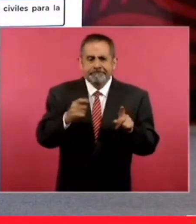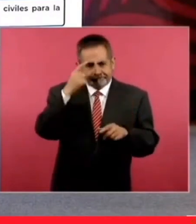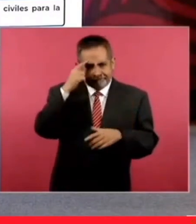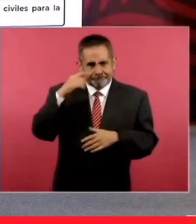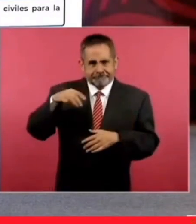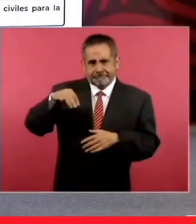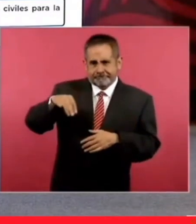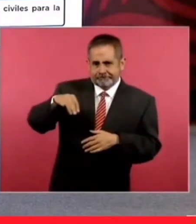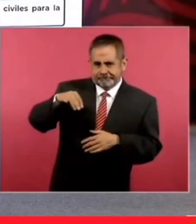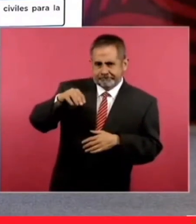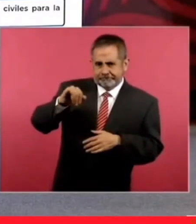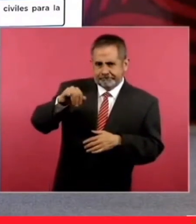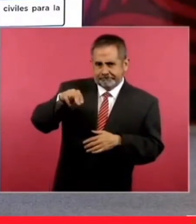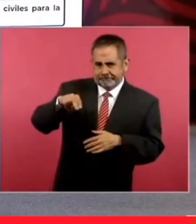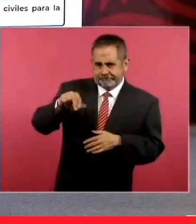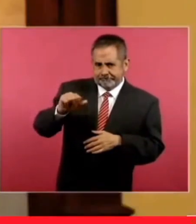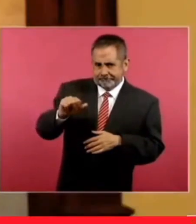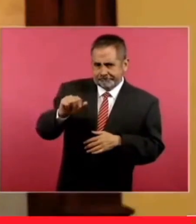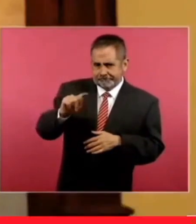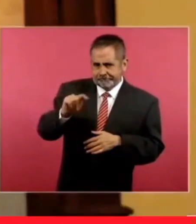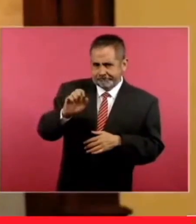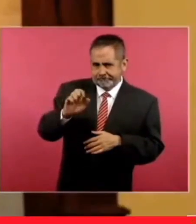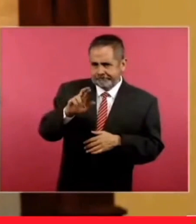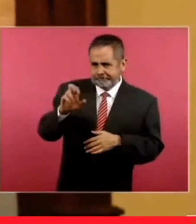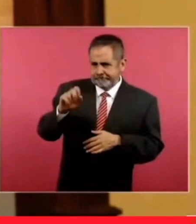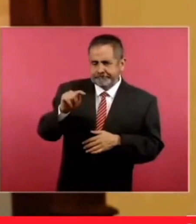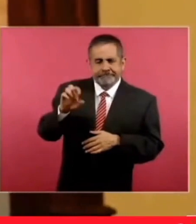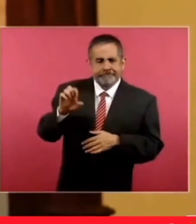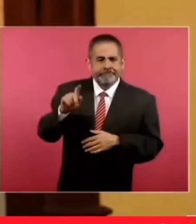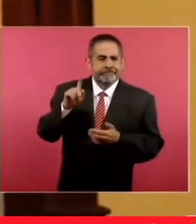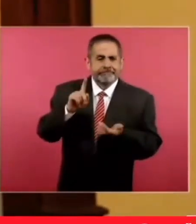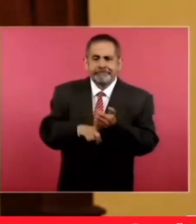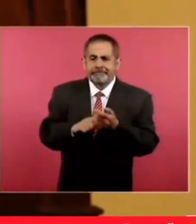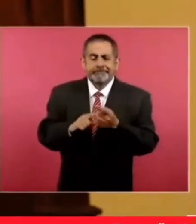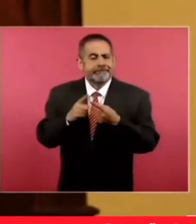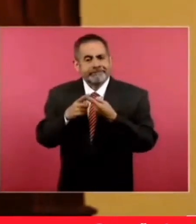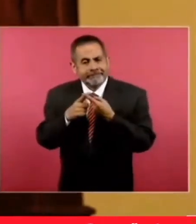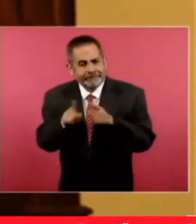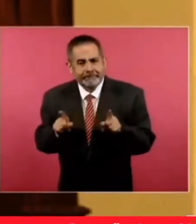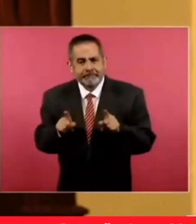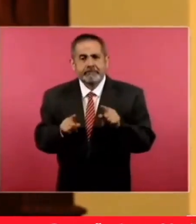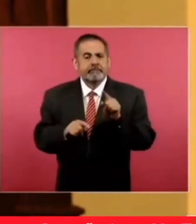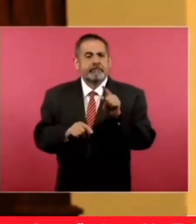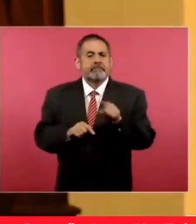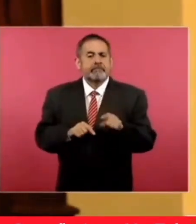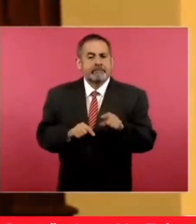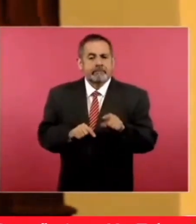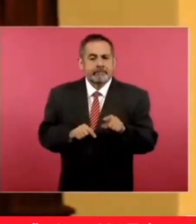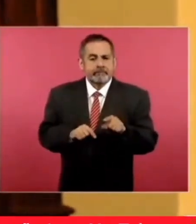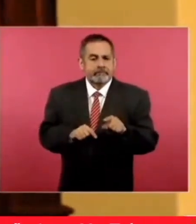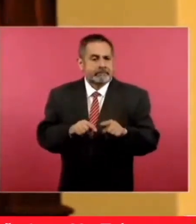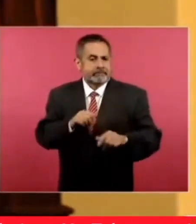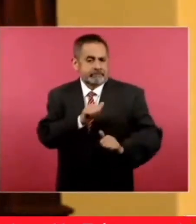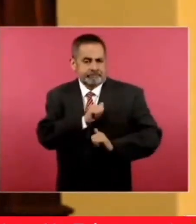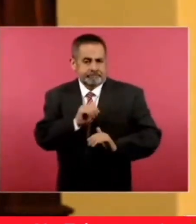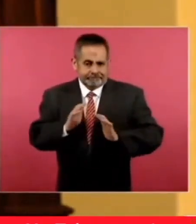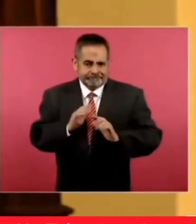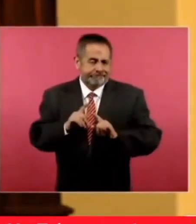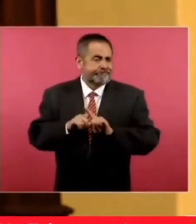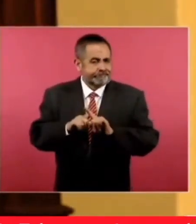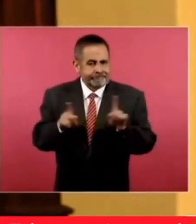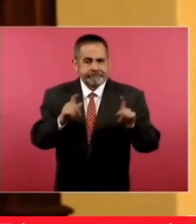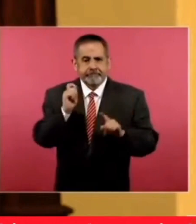aquí lo tenemos como una parte importante dentro de la actividad militar